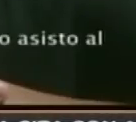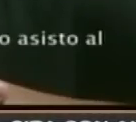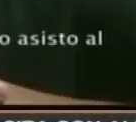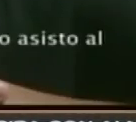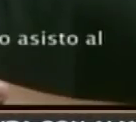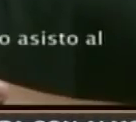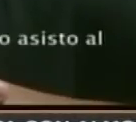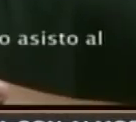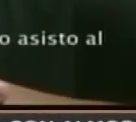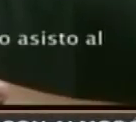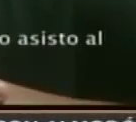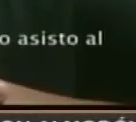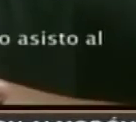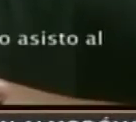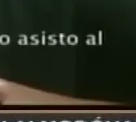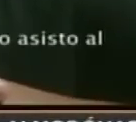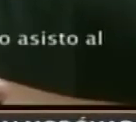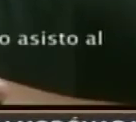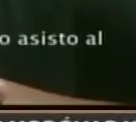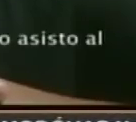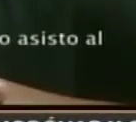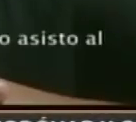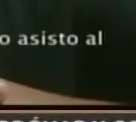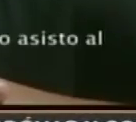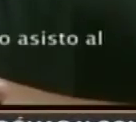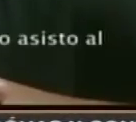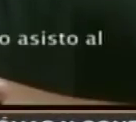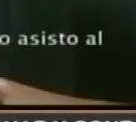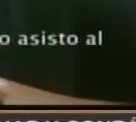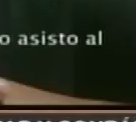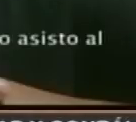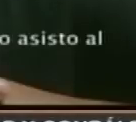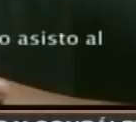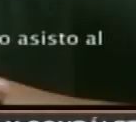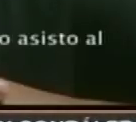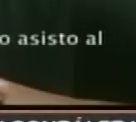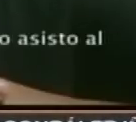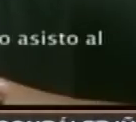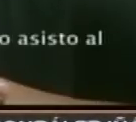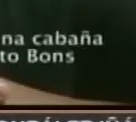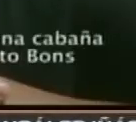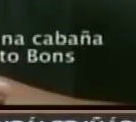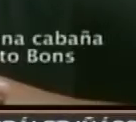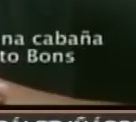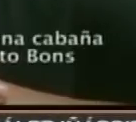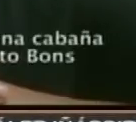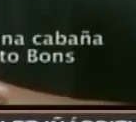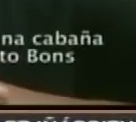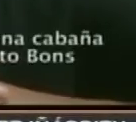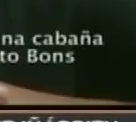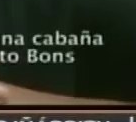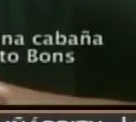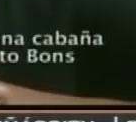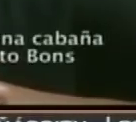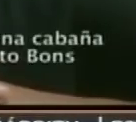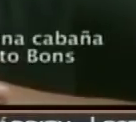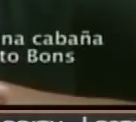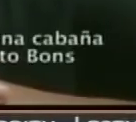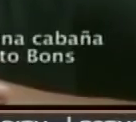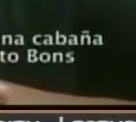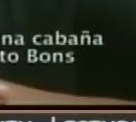cual es de una formación y una preparación. Yo asisto al campamento junto a Morfeo. Luego de ir hasta allá,